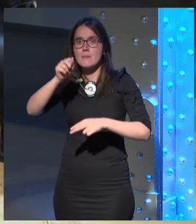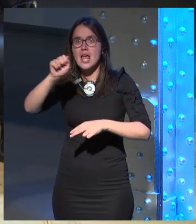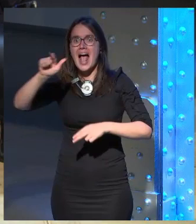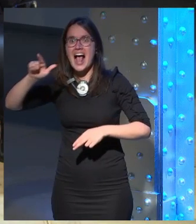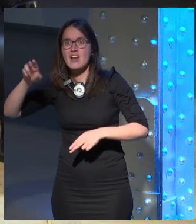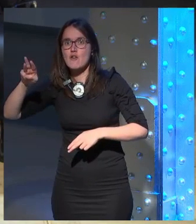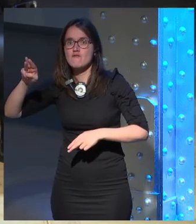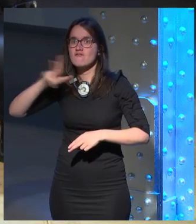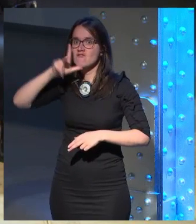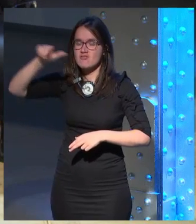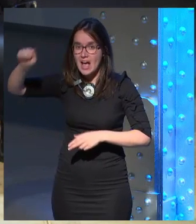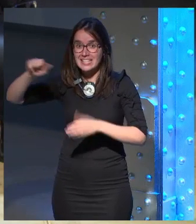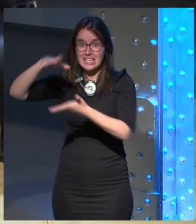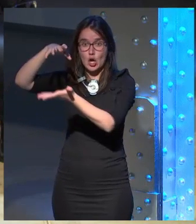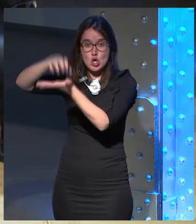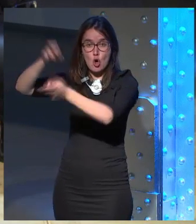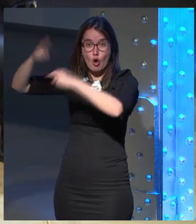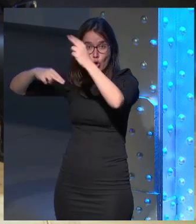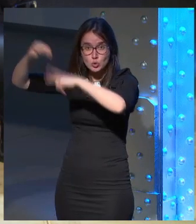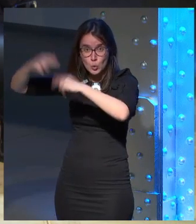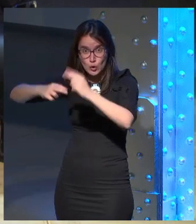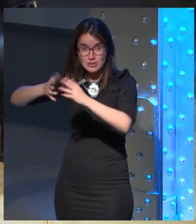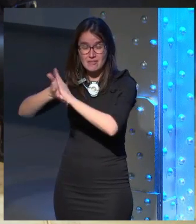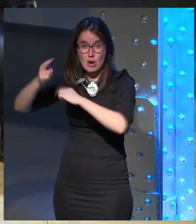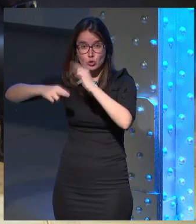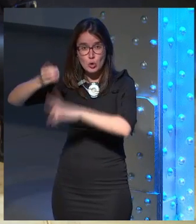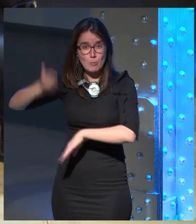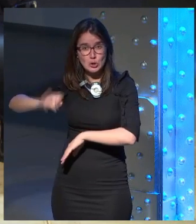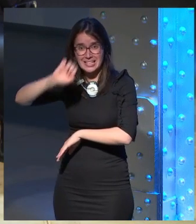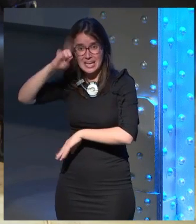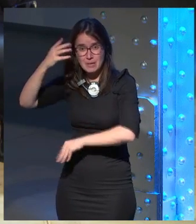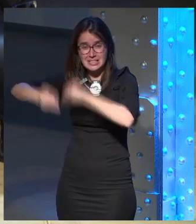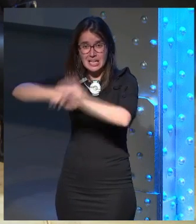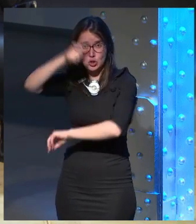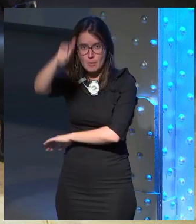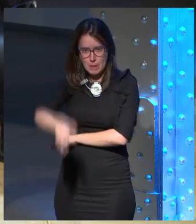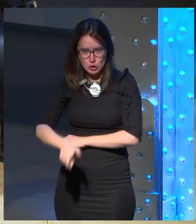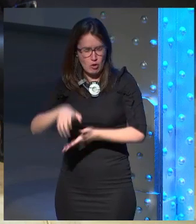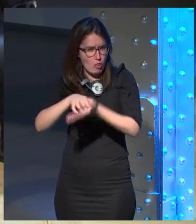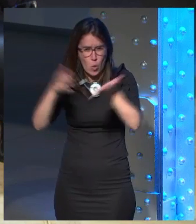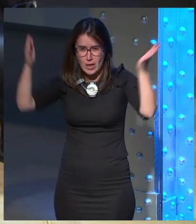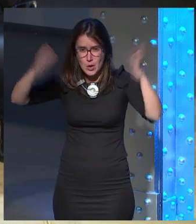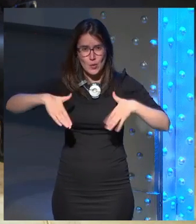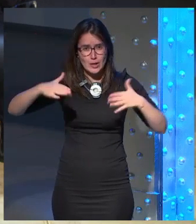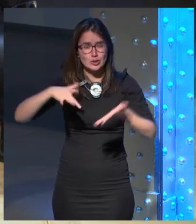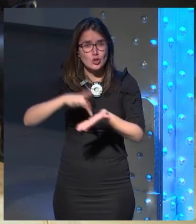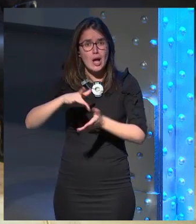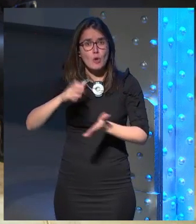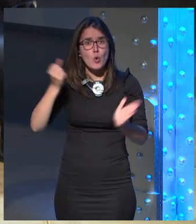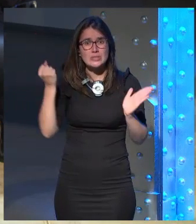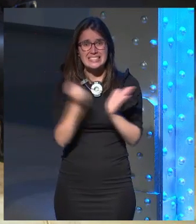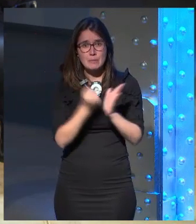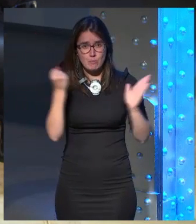esa construcción, que es la construcción más importante que ha hecho el ser humano, sin duda alguna, es efectivamente un